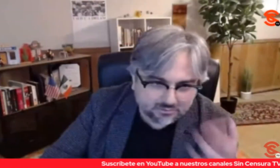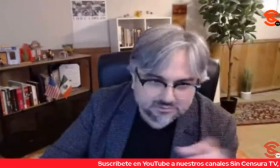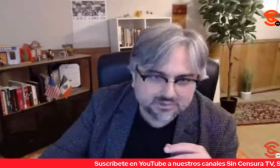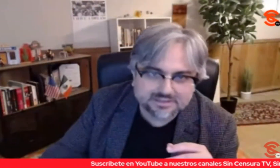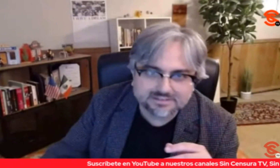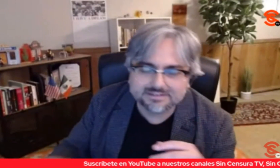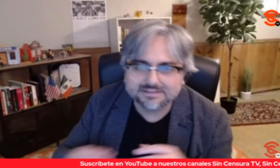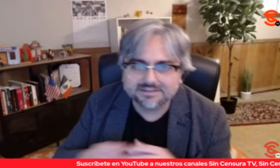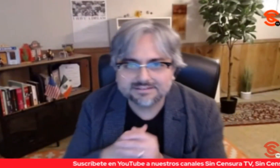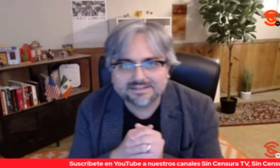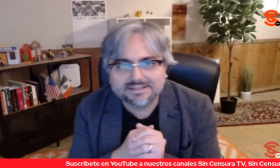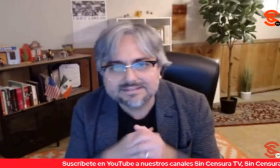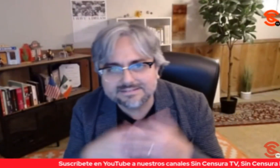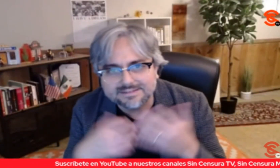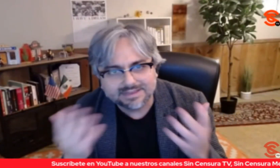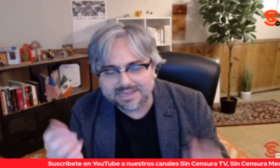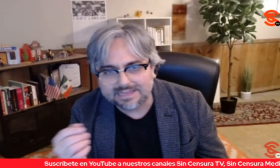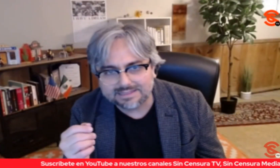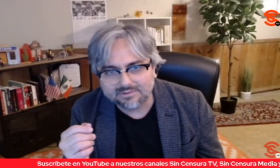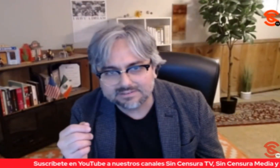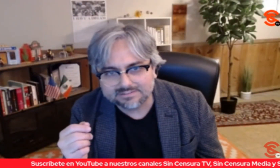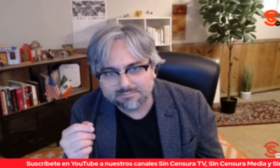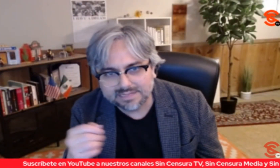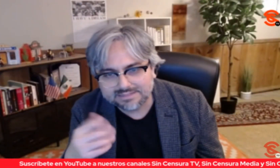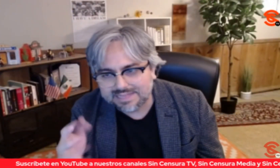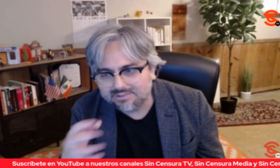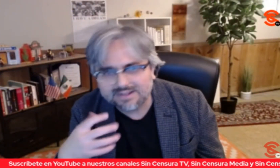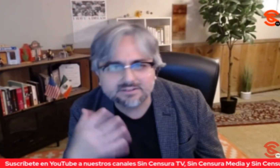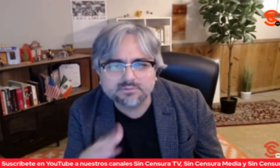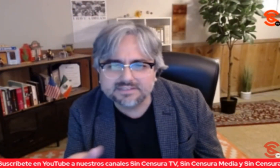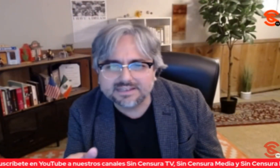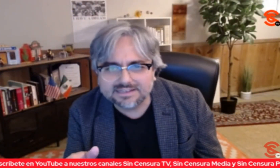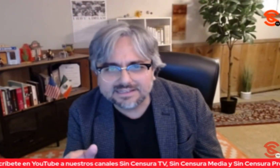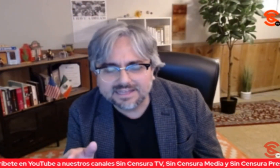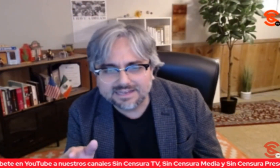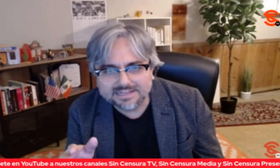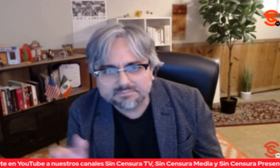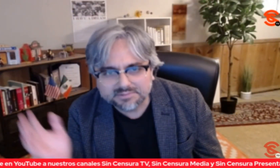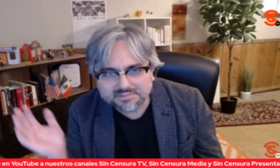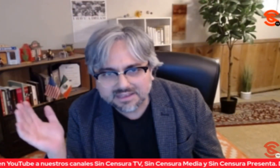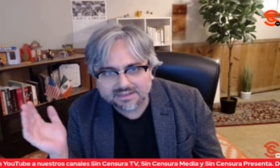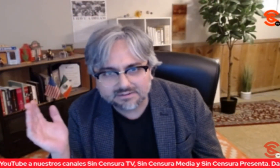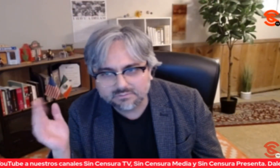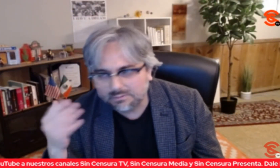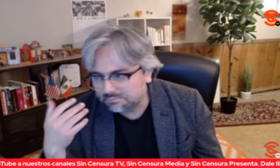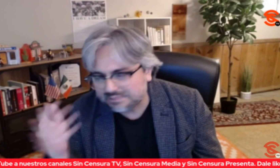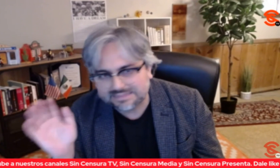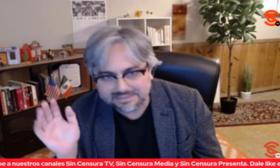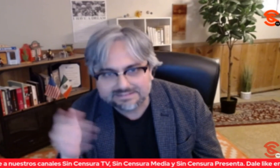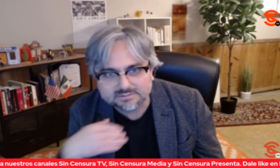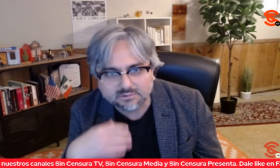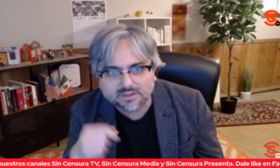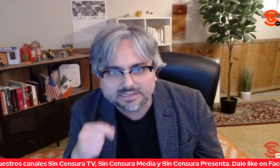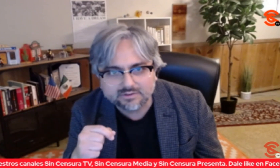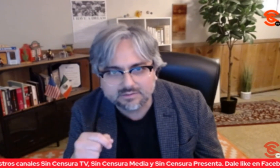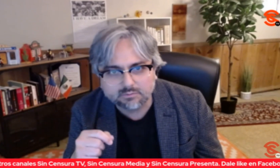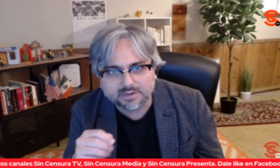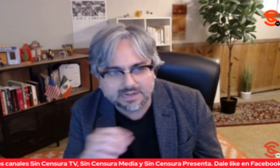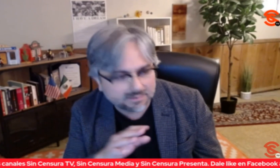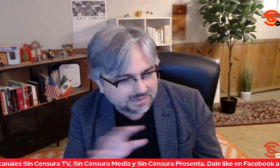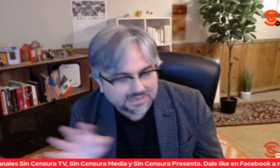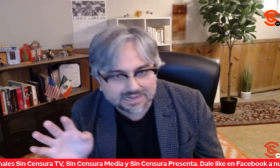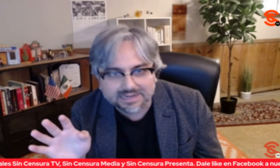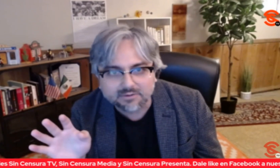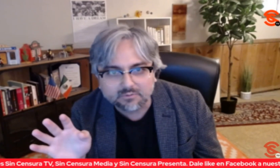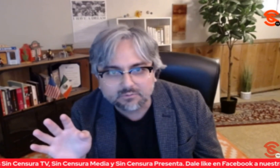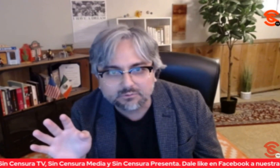son más cuestiones de estadística y de lo que están planteando. La respuesta que le da el IMSS a Reforma, pues ya te insisto, ¿no? Aquí no estamos